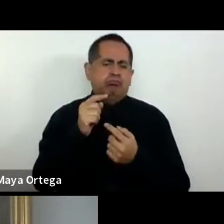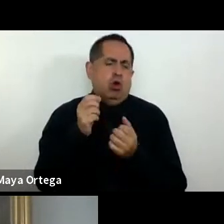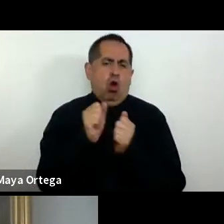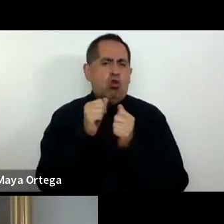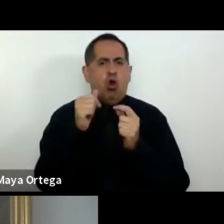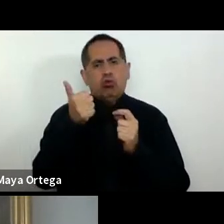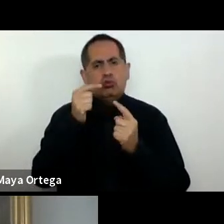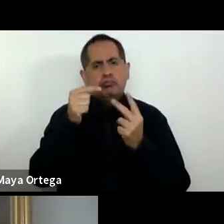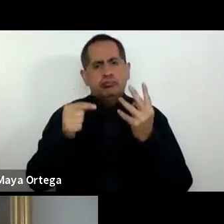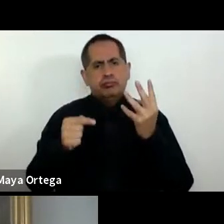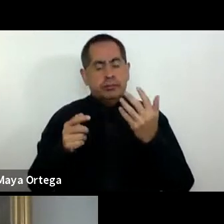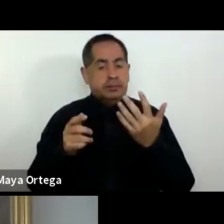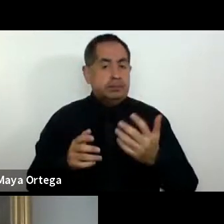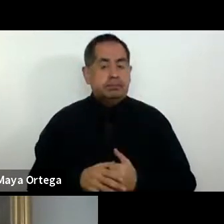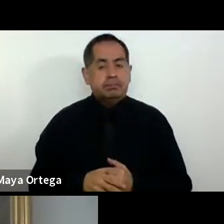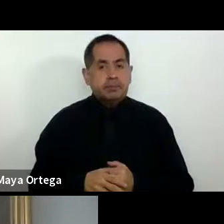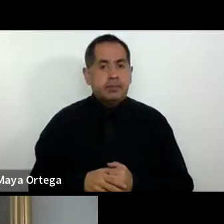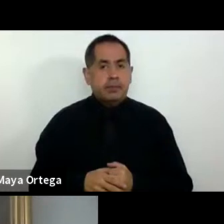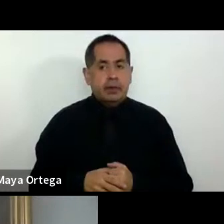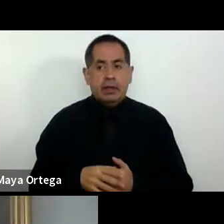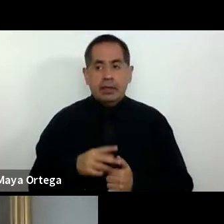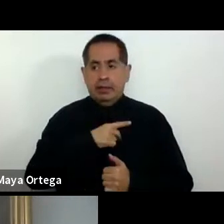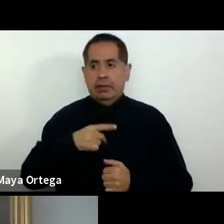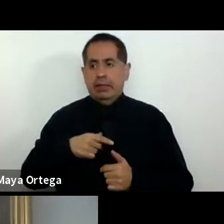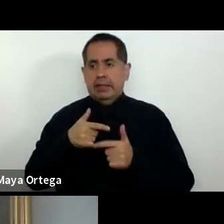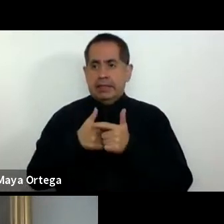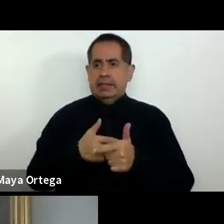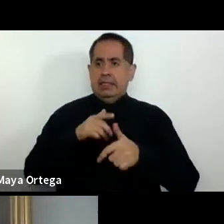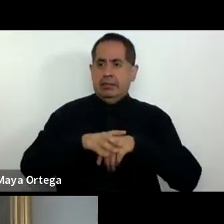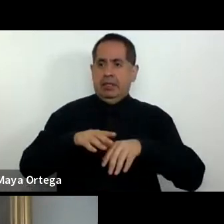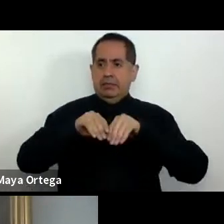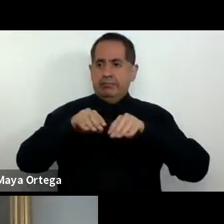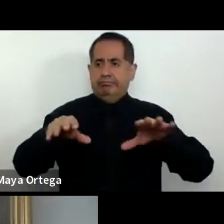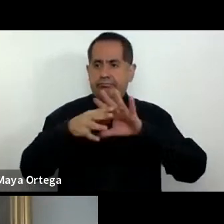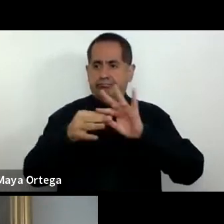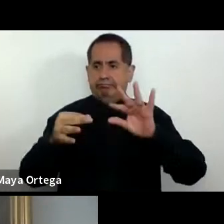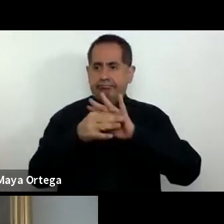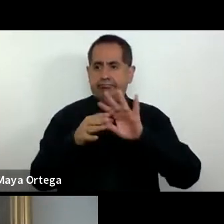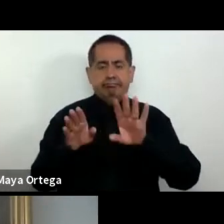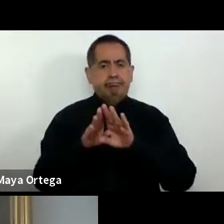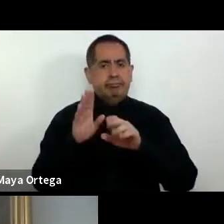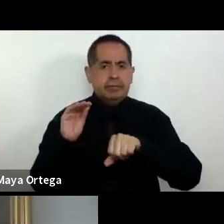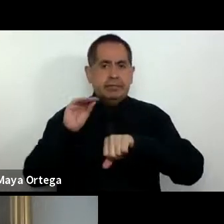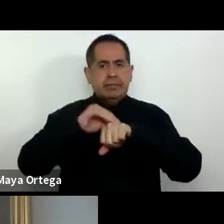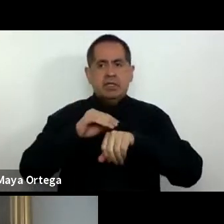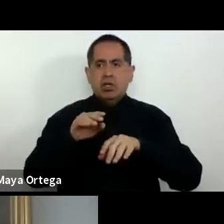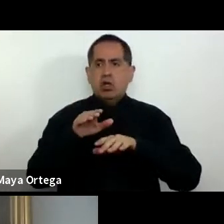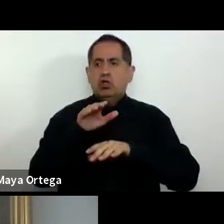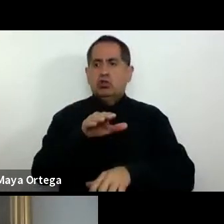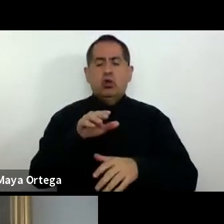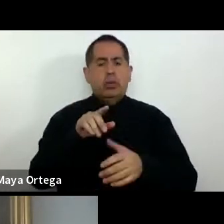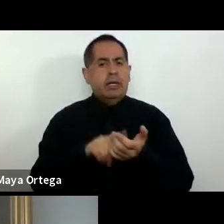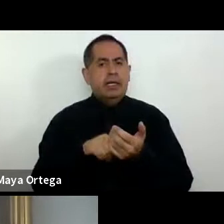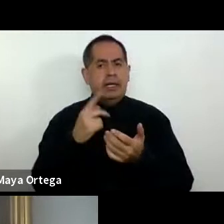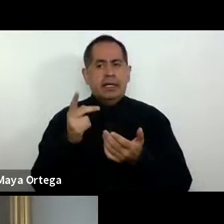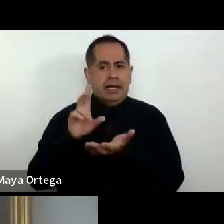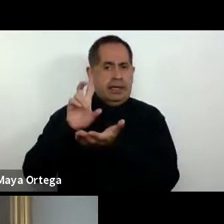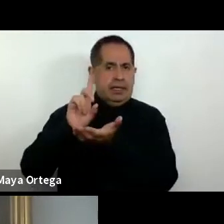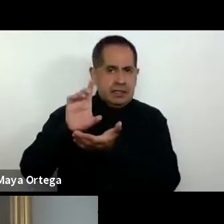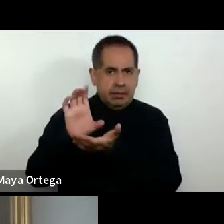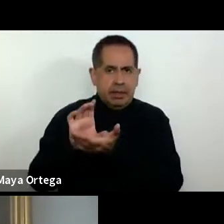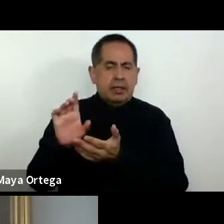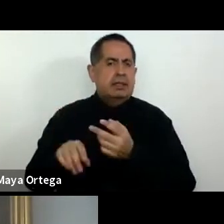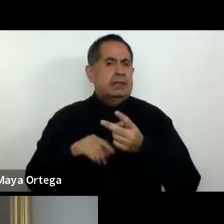otros. Tenemos que seguir implementando instrumentos que incorporen cuestiones relativas a la